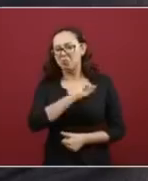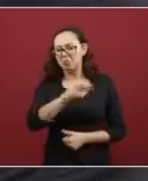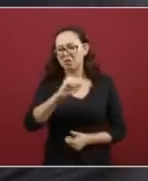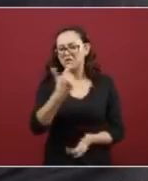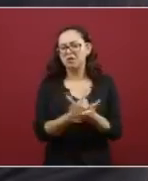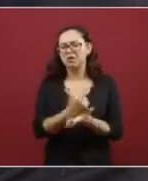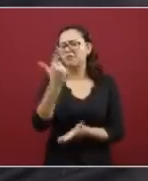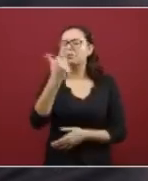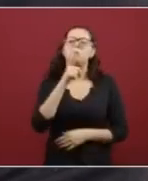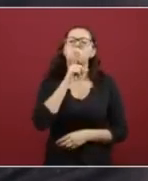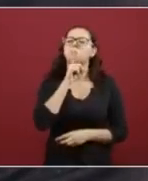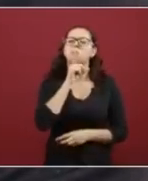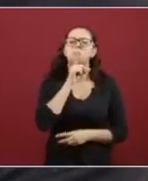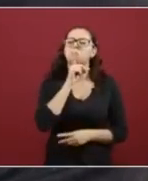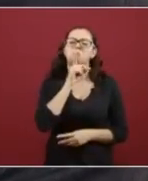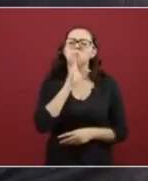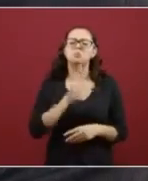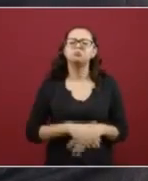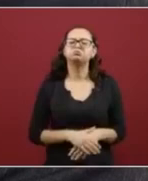porque se modificaron las leyes